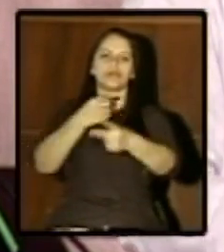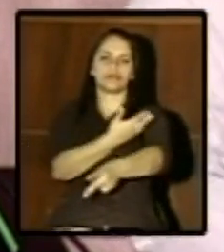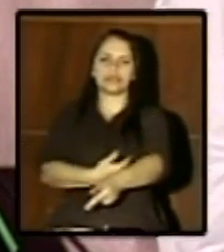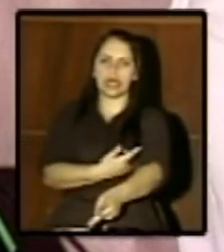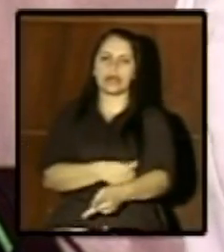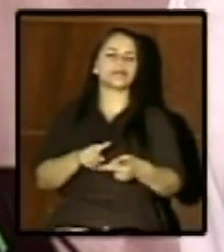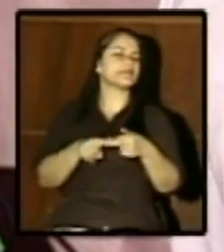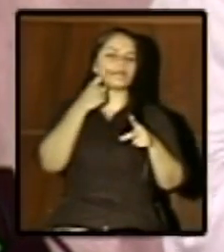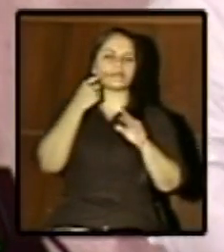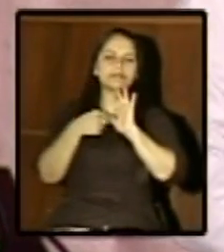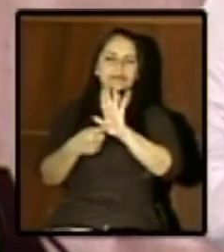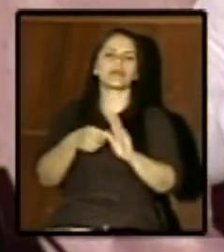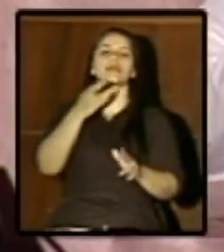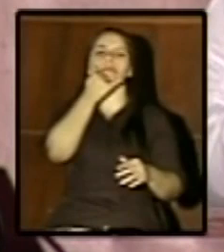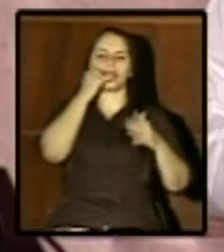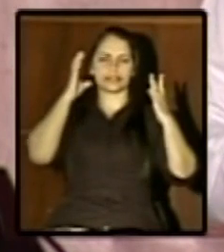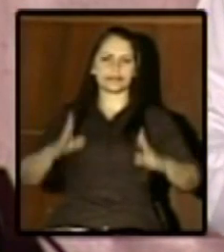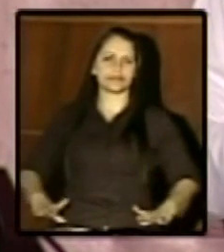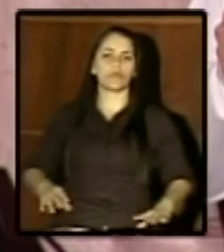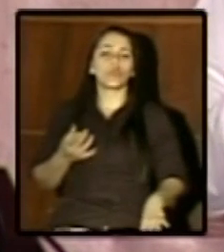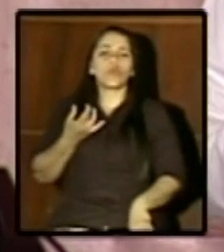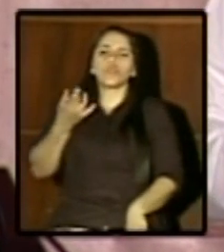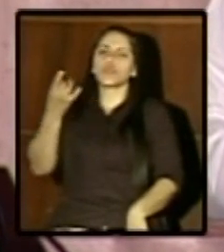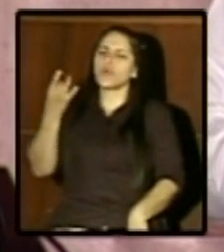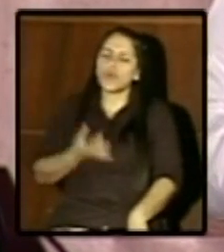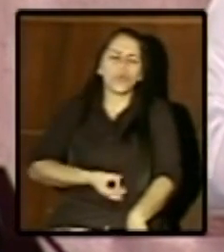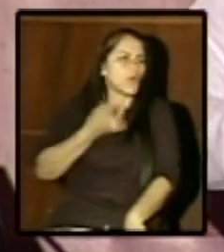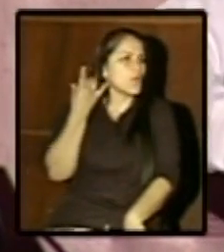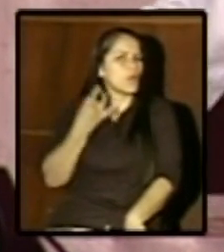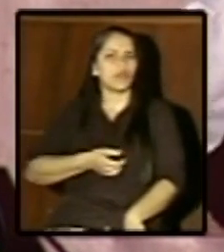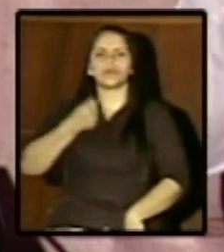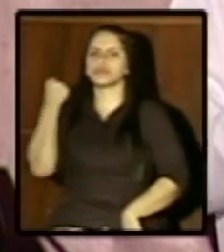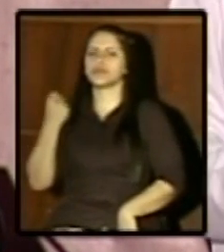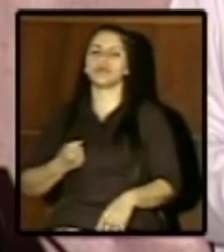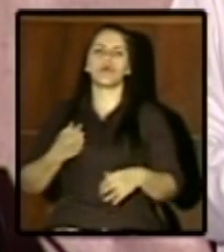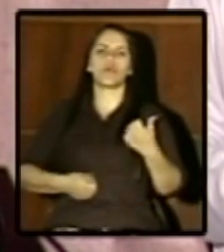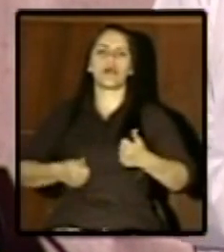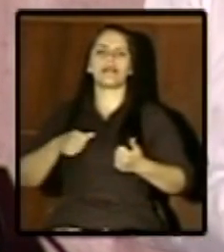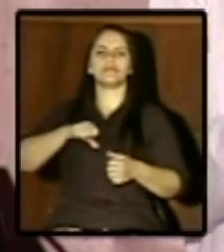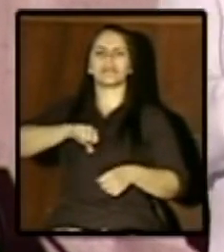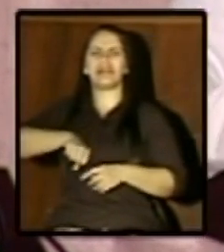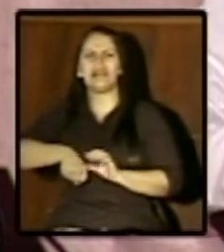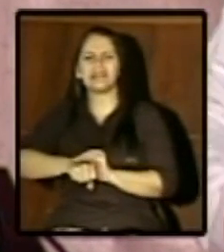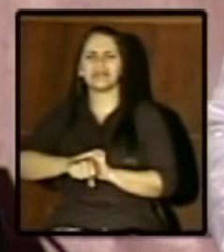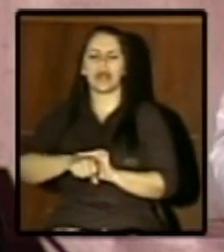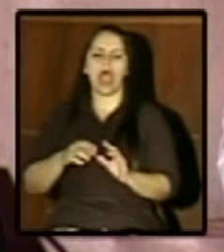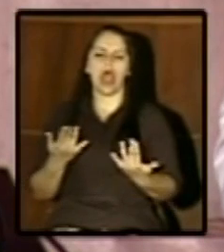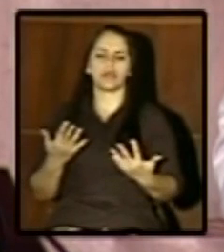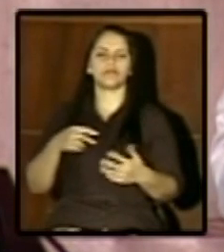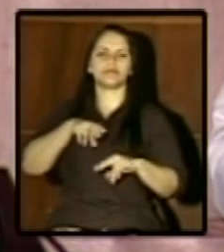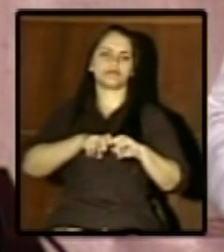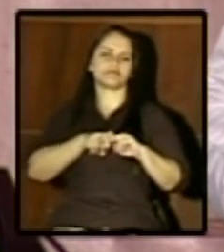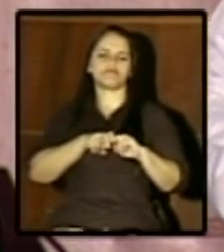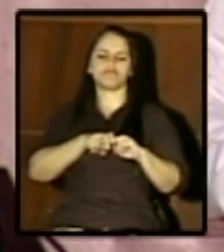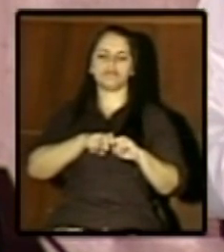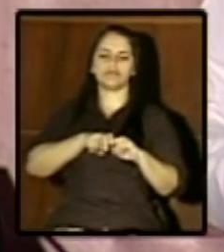diagnósticas, radiografías, exámenes de sangre. Pero la clínica es lo que vemos. El paciente que tiene un dolor que es de predominio al